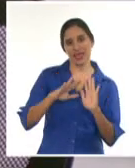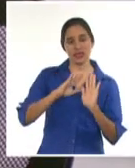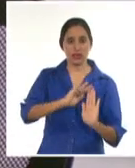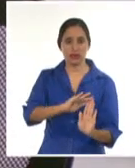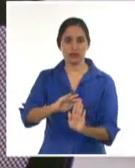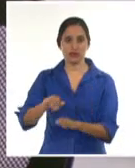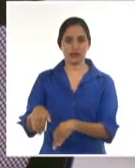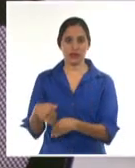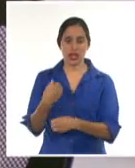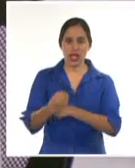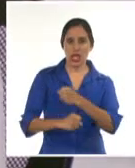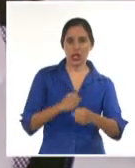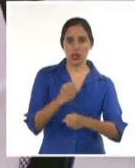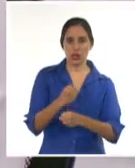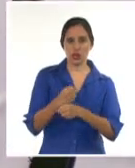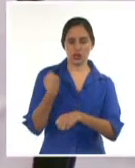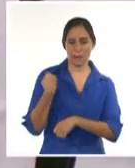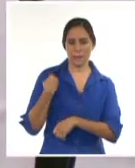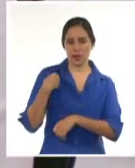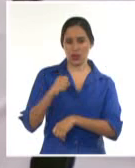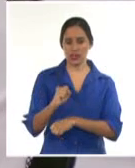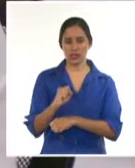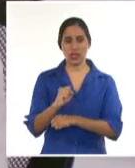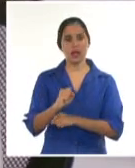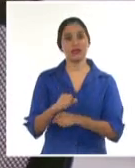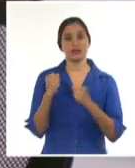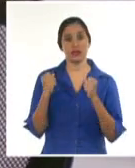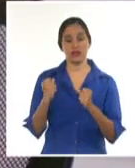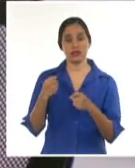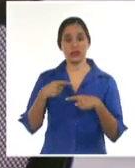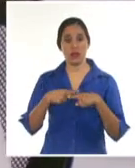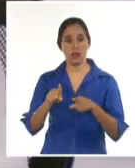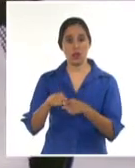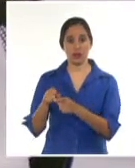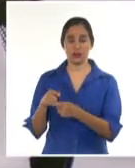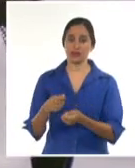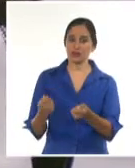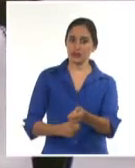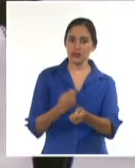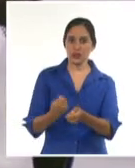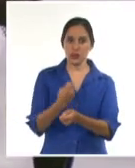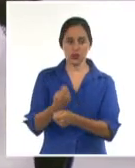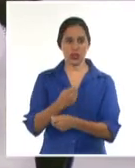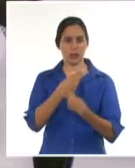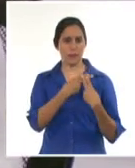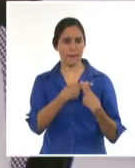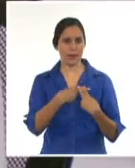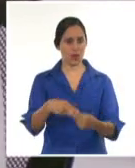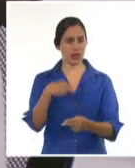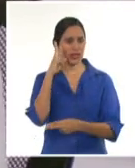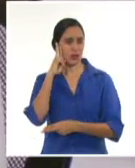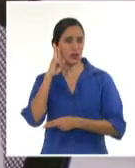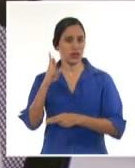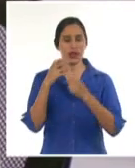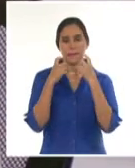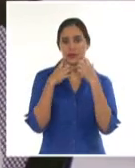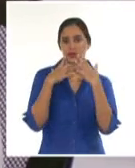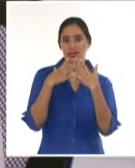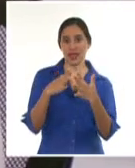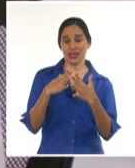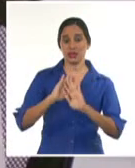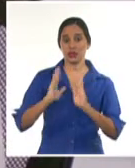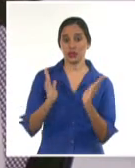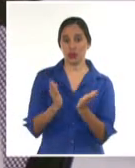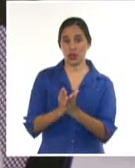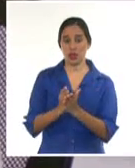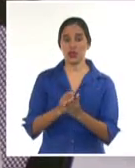el uso y la amenaza del uso de la fuerza. Honremos a los gigantes héroes de nuestra América. Ante las diferencias,